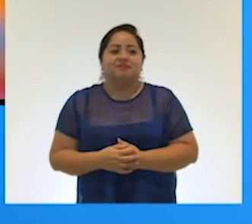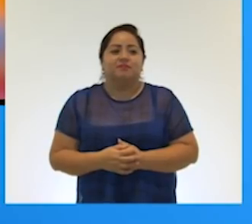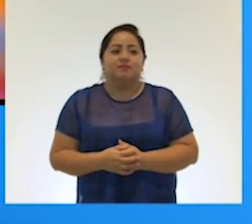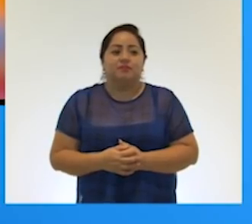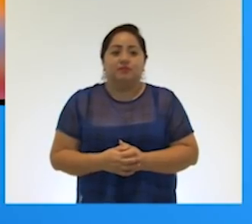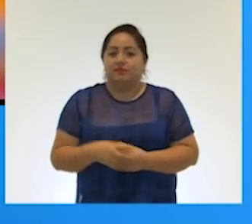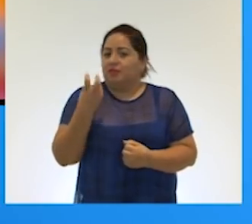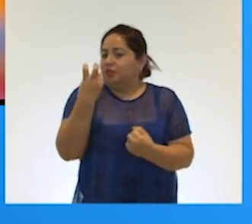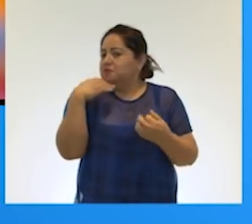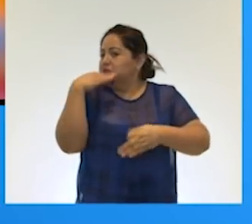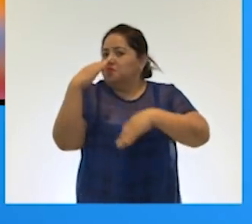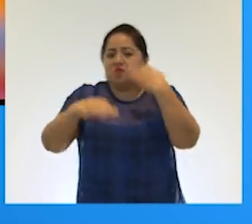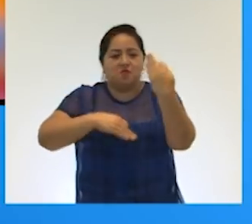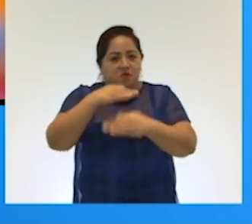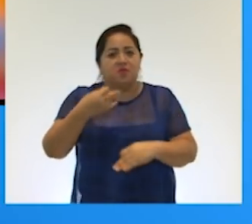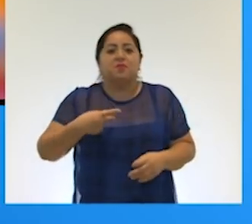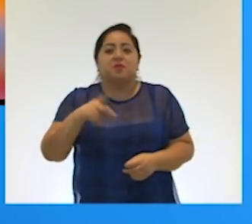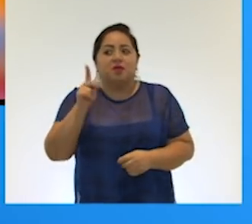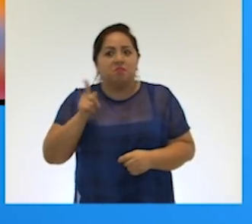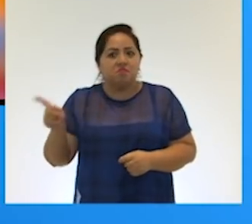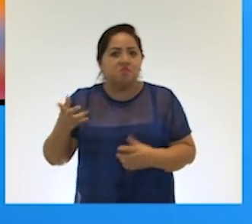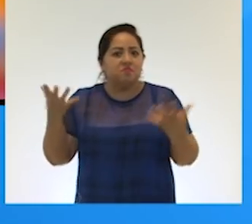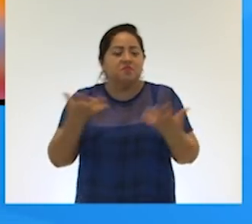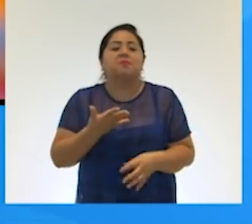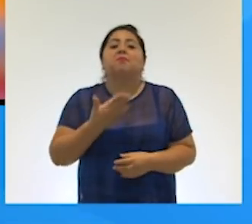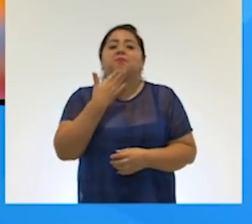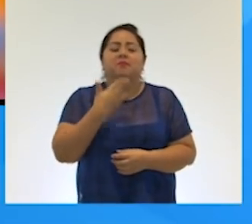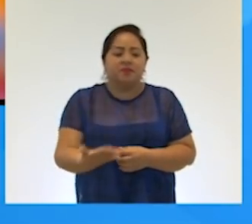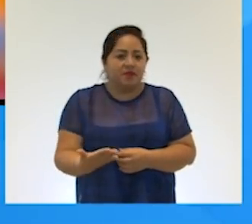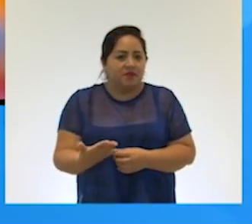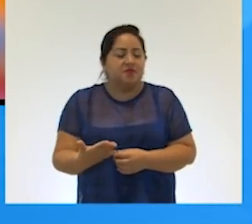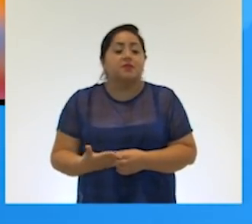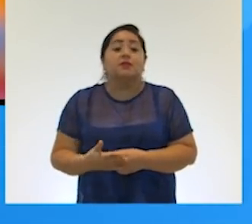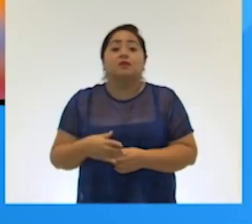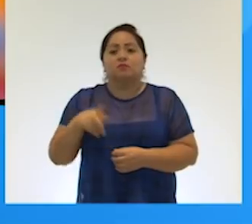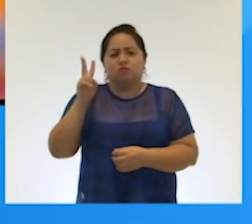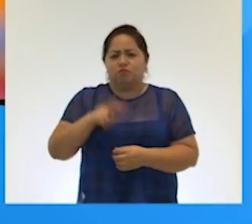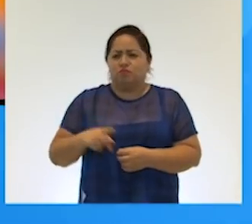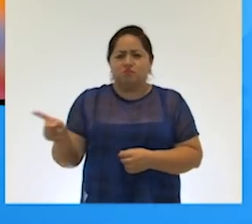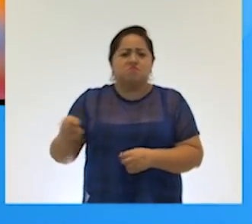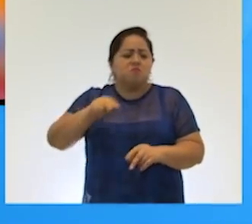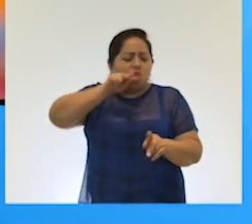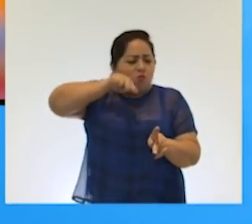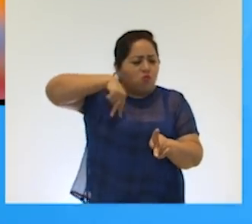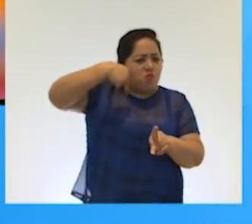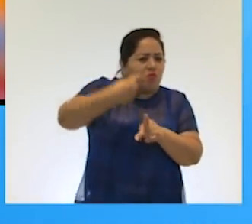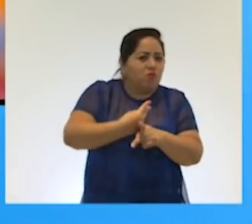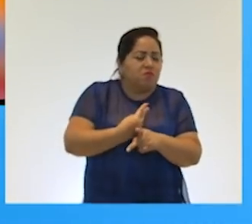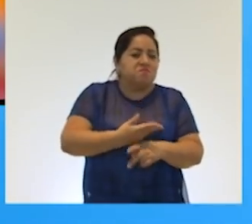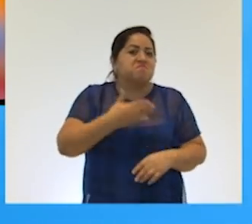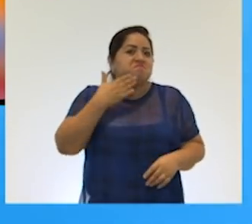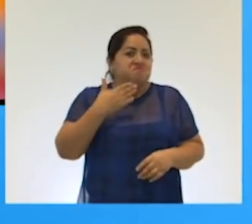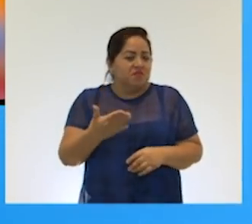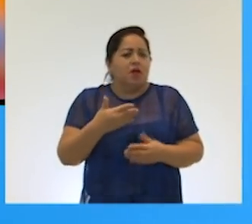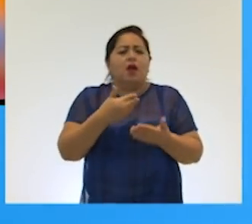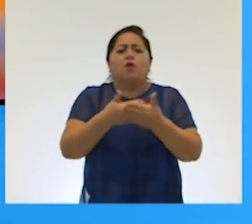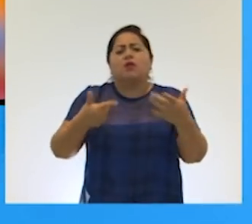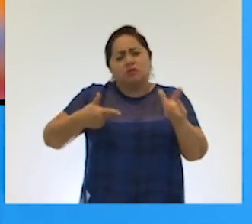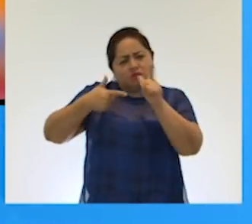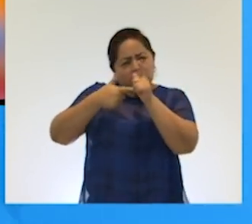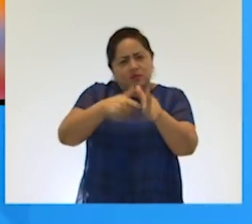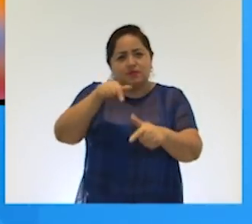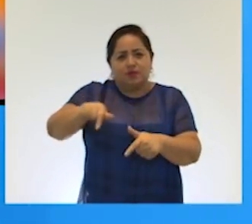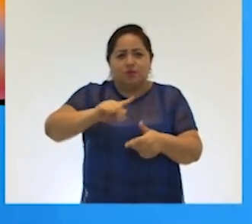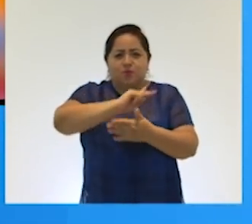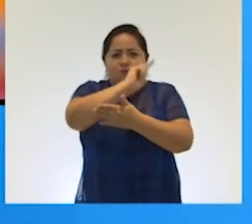¿eh? Es todo por ahora, Staff. Lo hiciste muy bien. No cabe duda que eres un voluntario de lujo. ¿Qué te parece si continuamos con